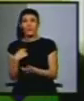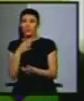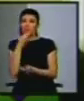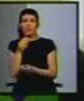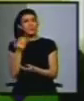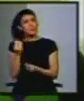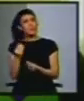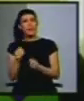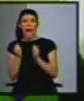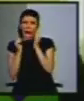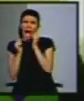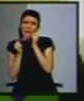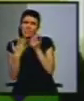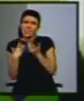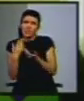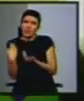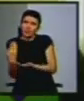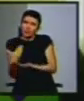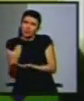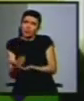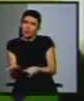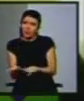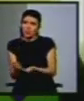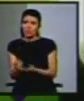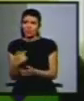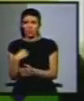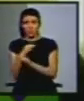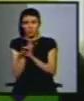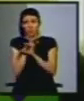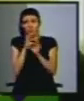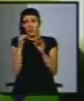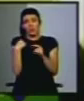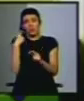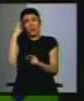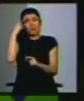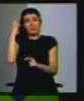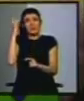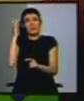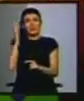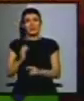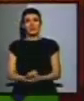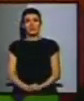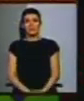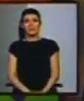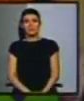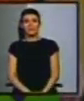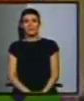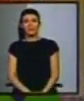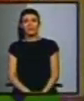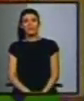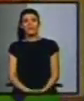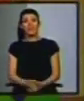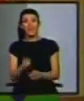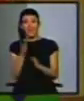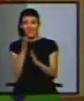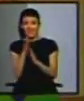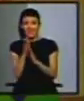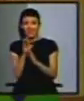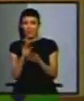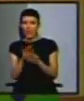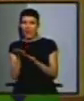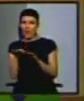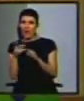hasta cariñosa. Oh, la verdad es que nunca te podrías imaginar. En su mundo paralelo, sin